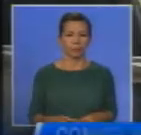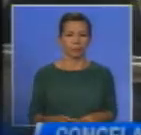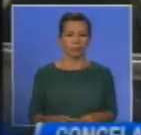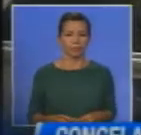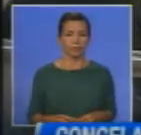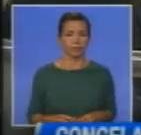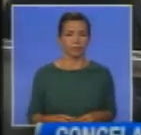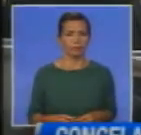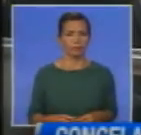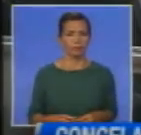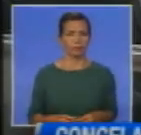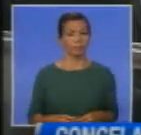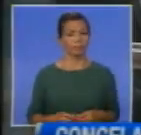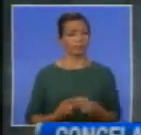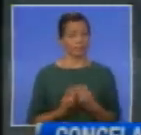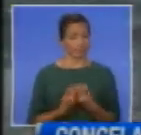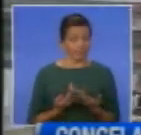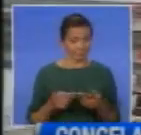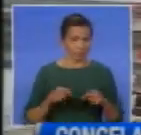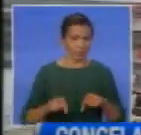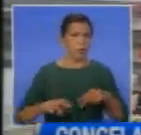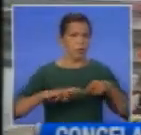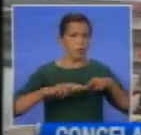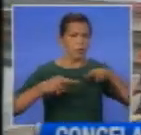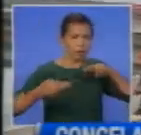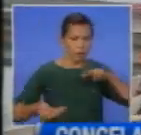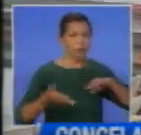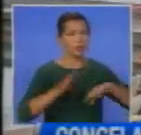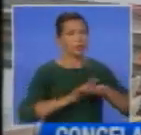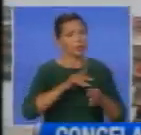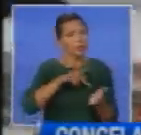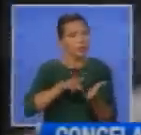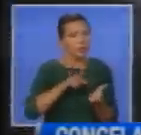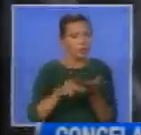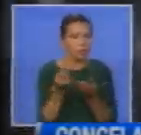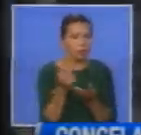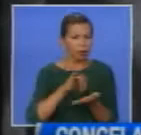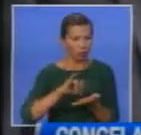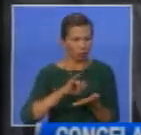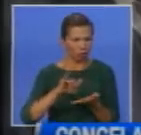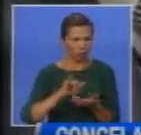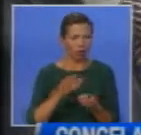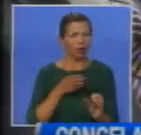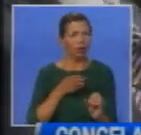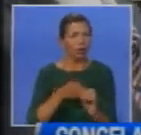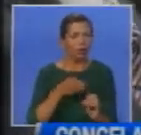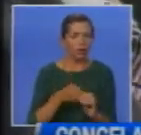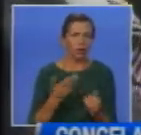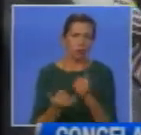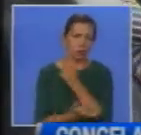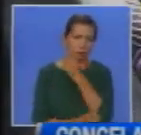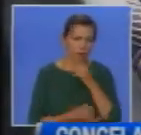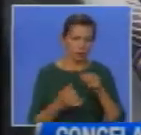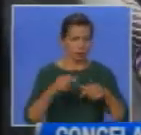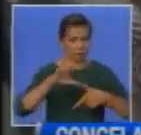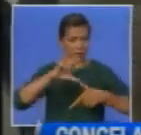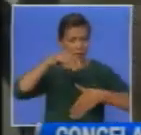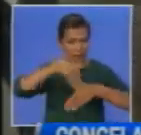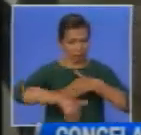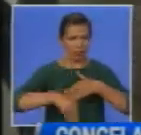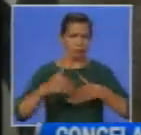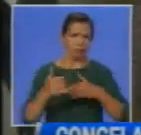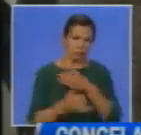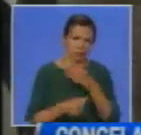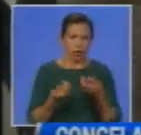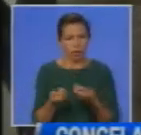El Sistema Unitario de Compensación Regional de Pago, denominado Sucre, fue creado para mejorar la relación comercial entre países latinoamericanos.